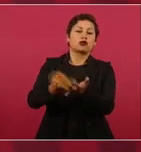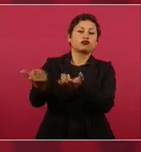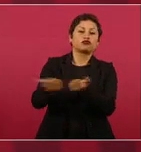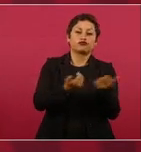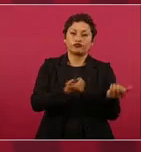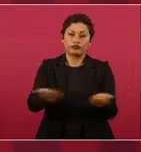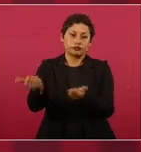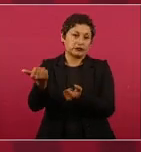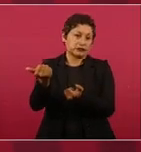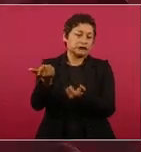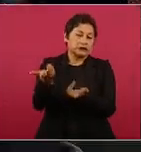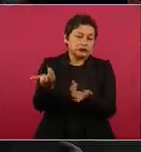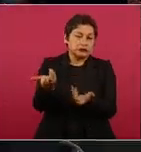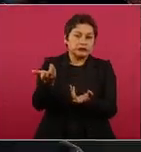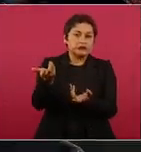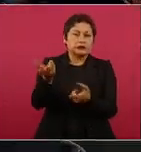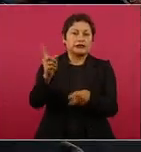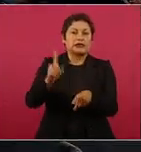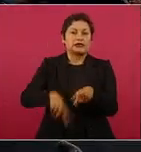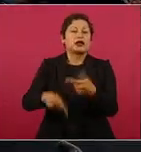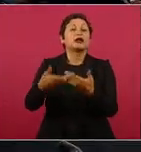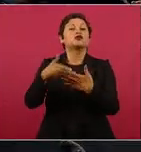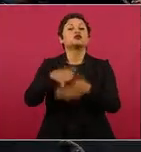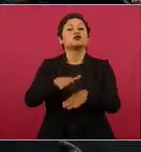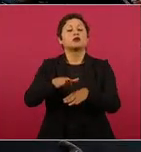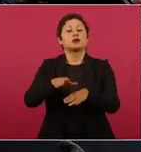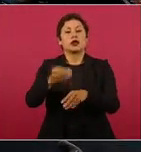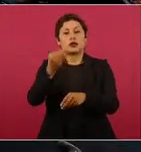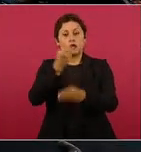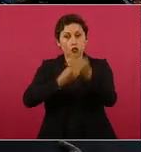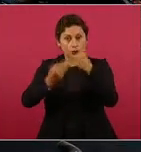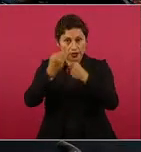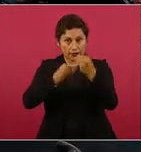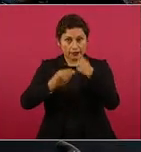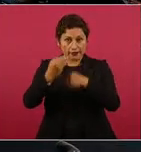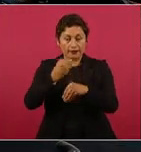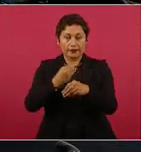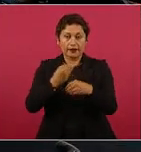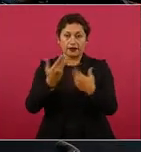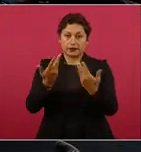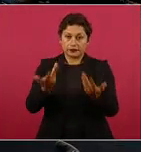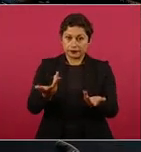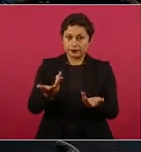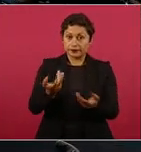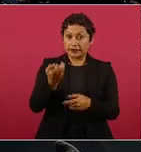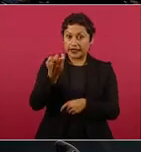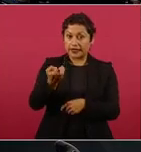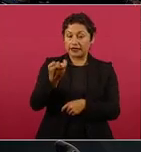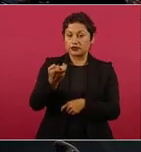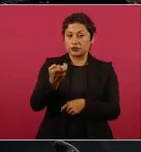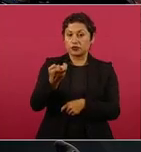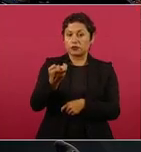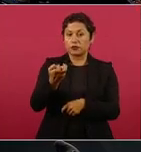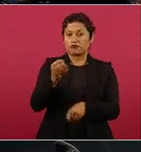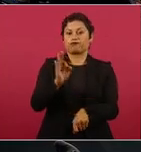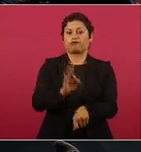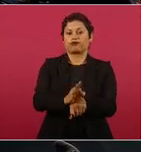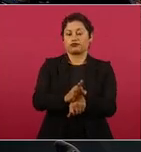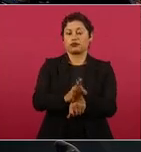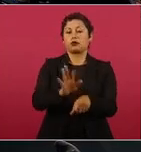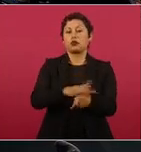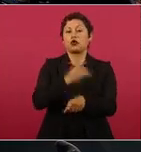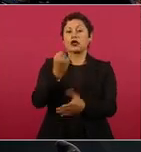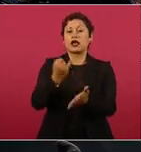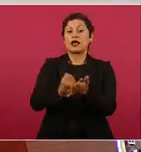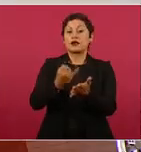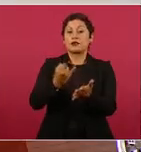en alimentos que estén aumentando, que estén subiendo de precio